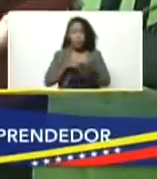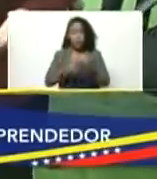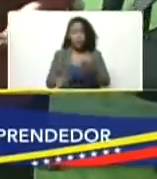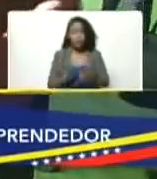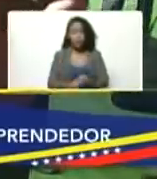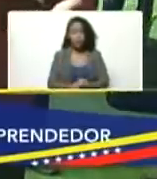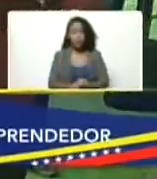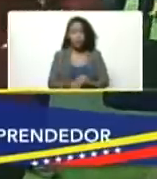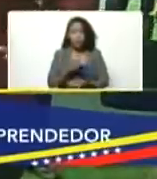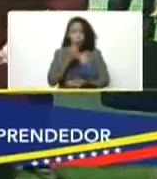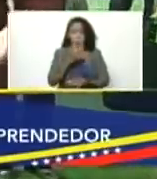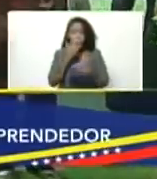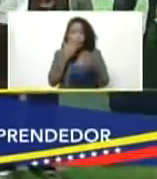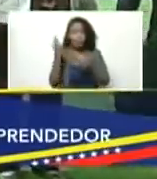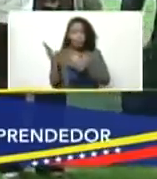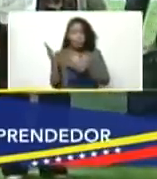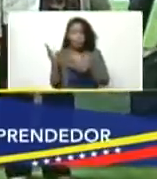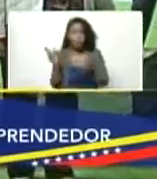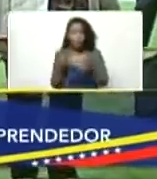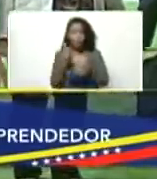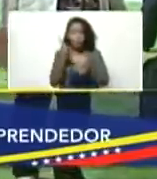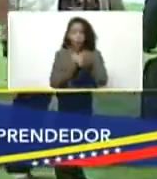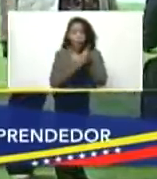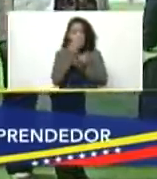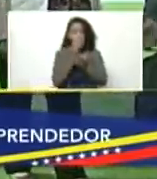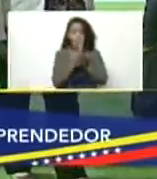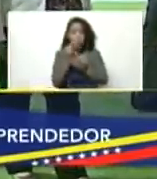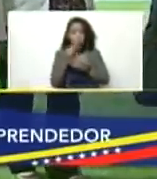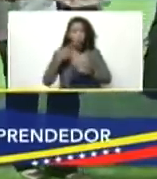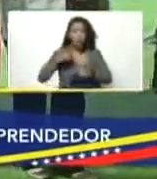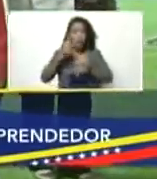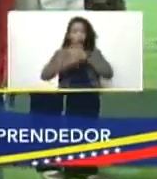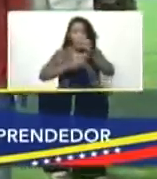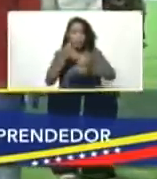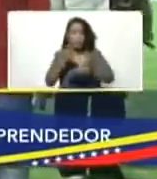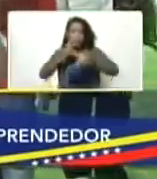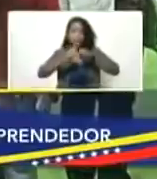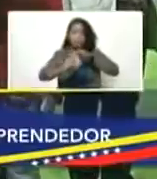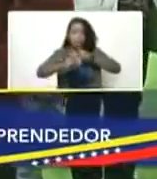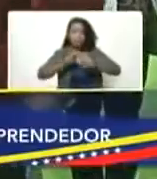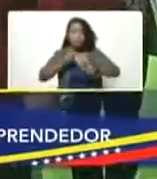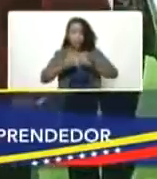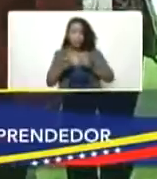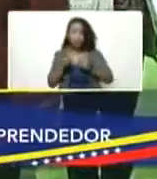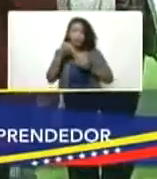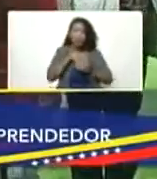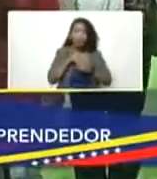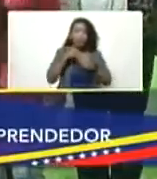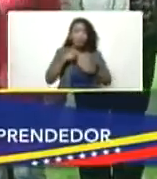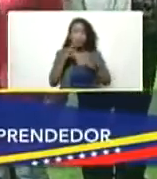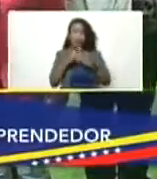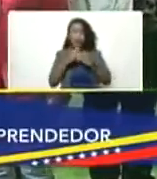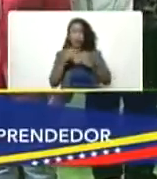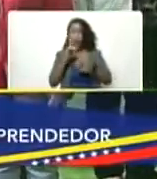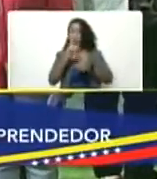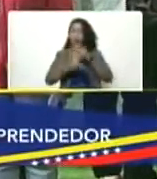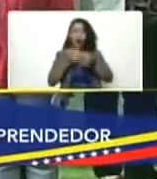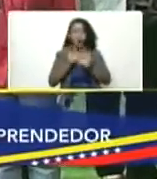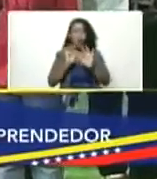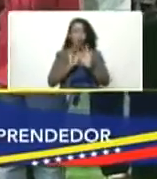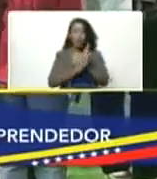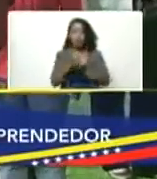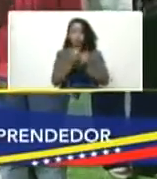burocracia. Bueno, pero entonces mira, si un emprendedor tiene que hacer tantas cosas, yo me quedo en mi casa y no hago ningún emprendimiento.